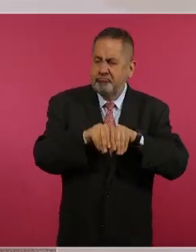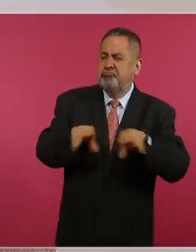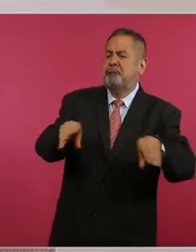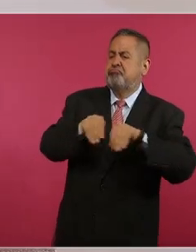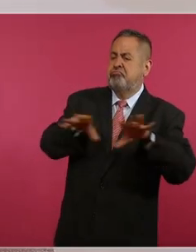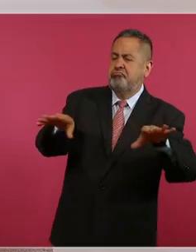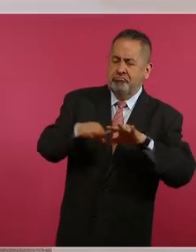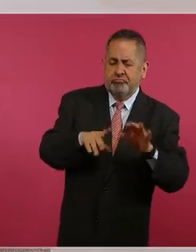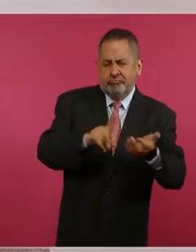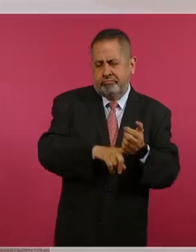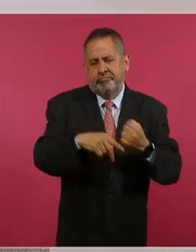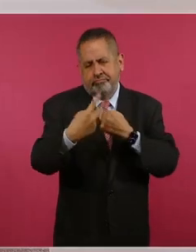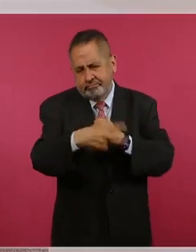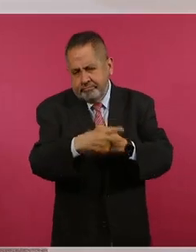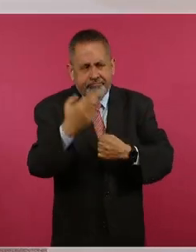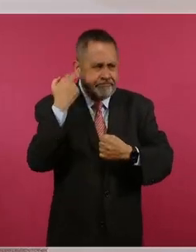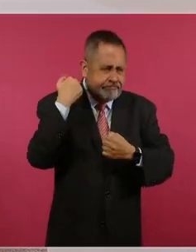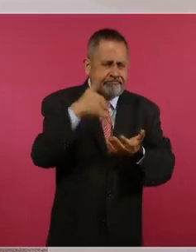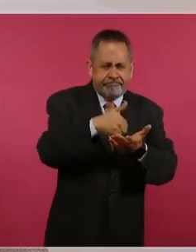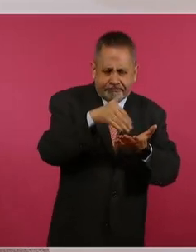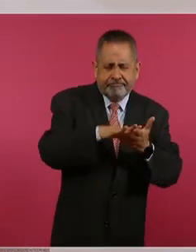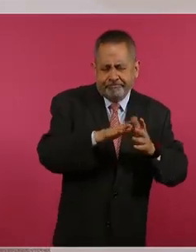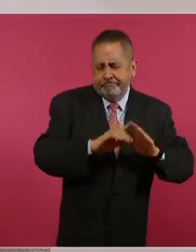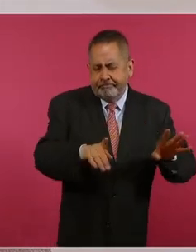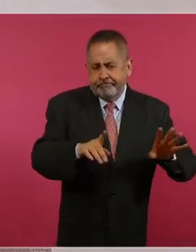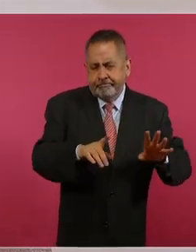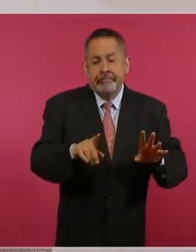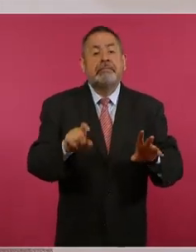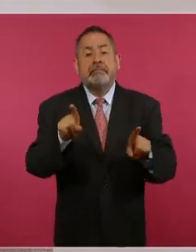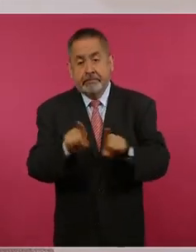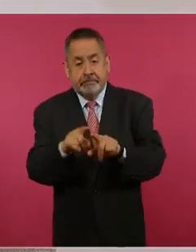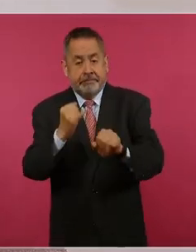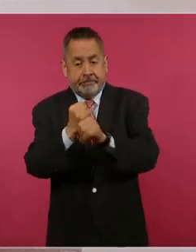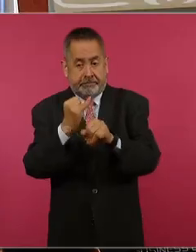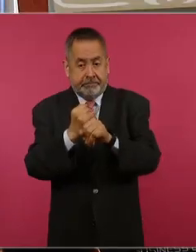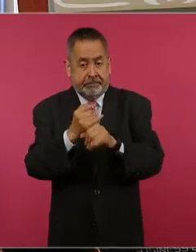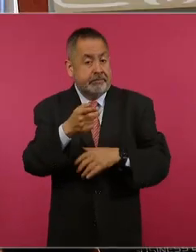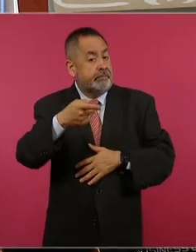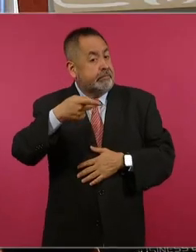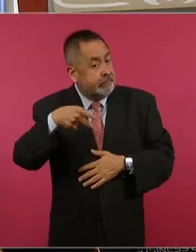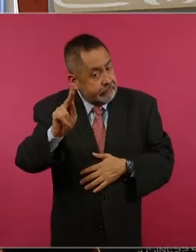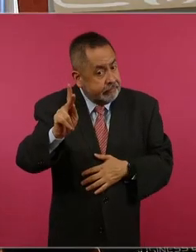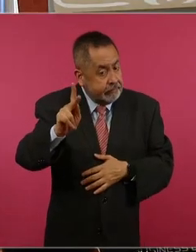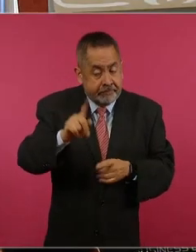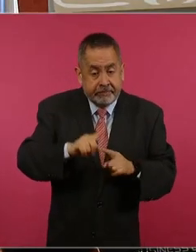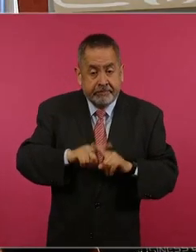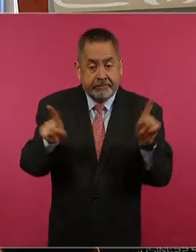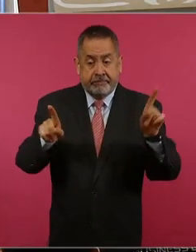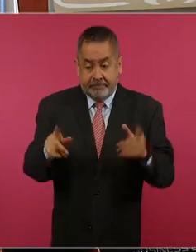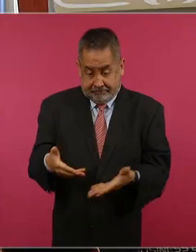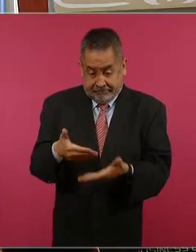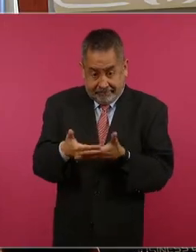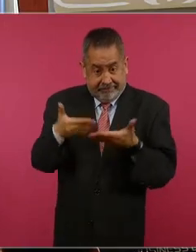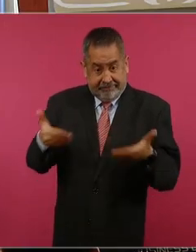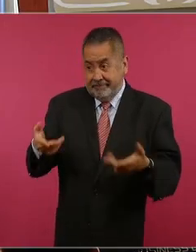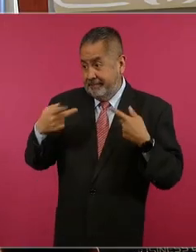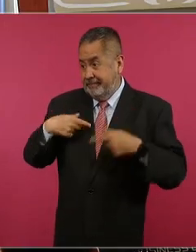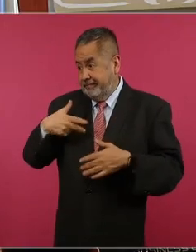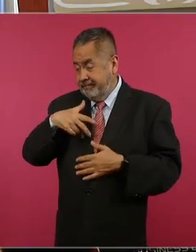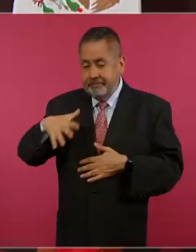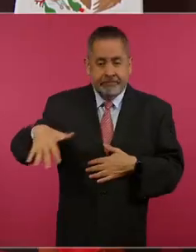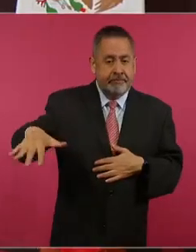redes, ahora el ciudadano tiene la posibilidad